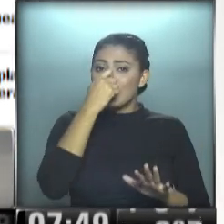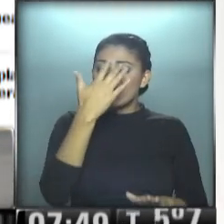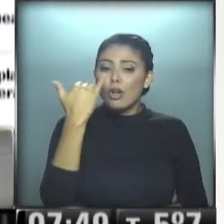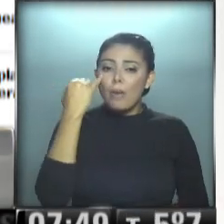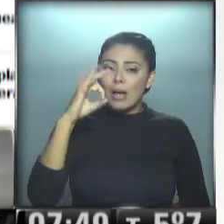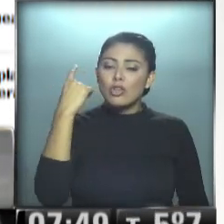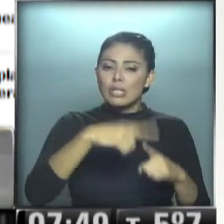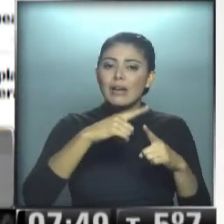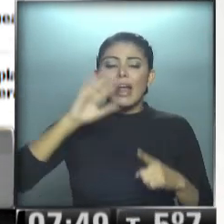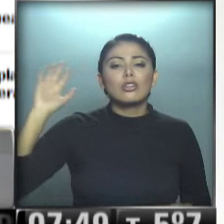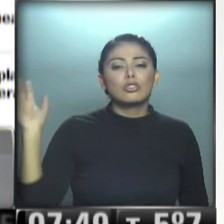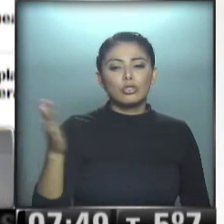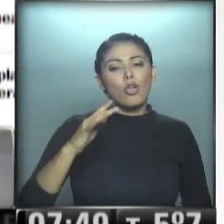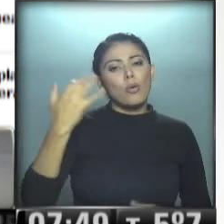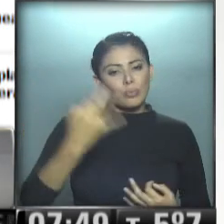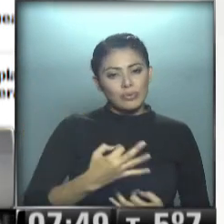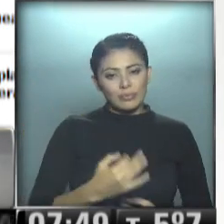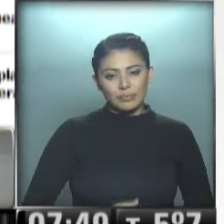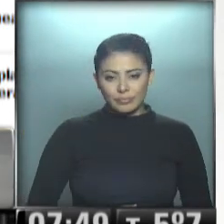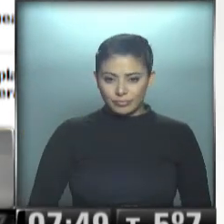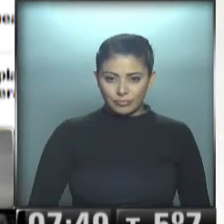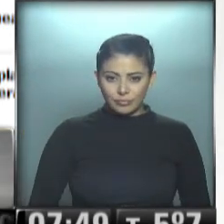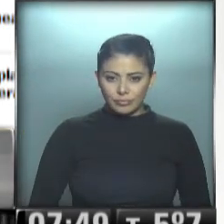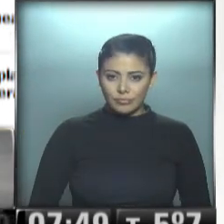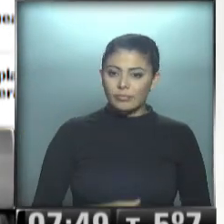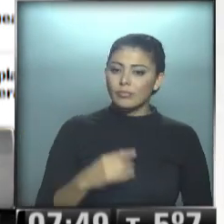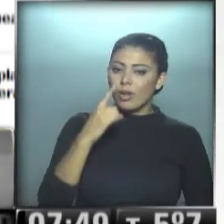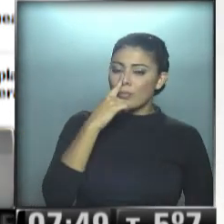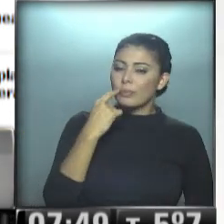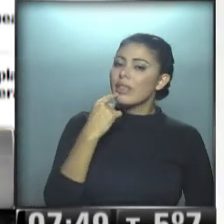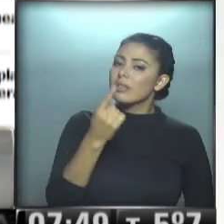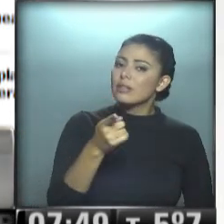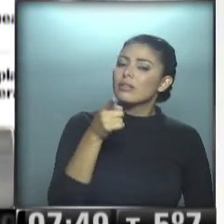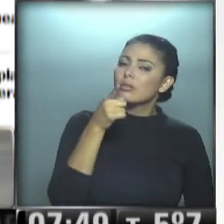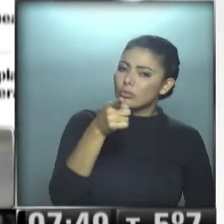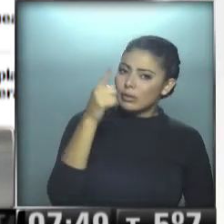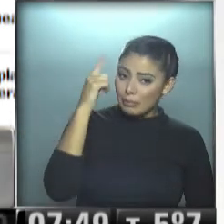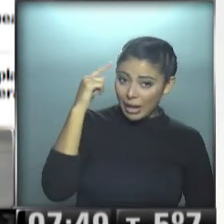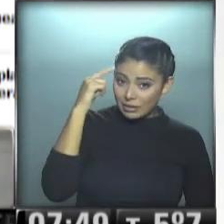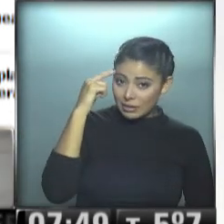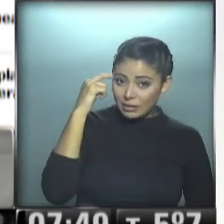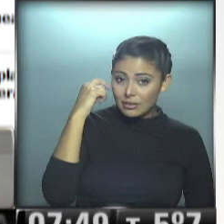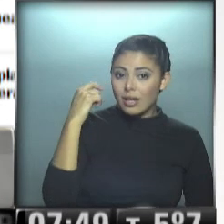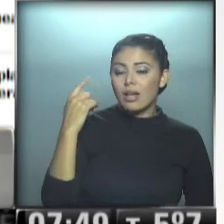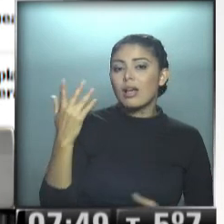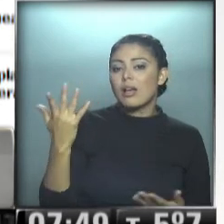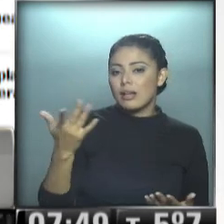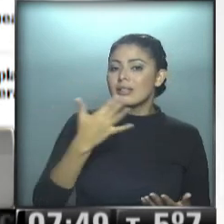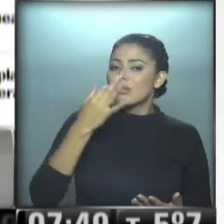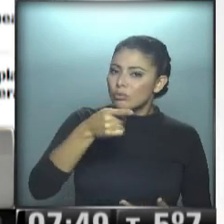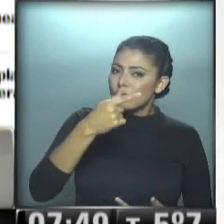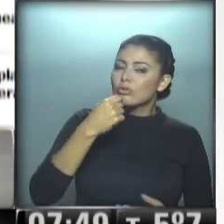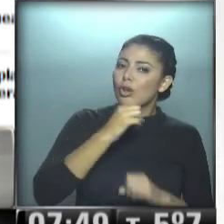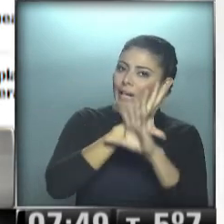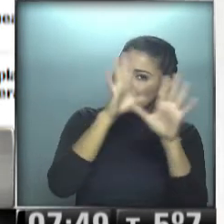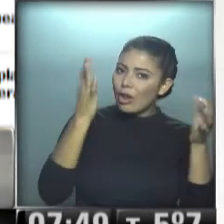para celebrarlo todos del mejor modo. Claro, ahora usted imaginará, y es el cerebro su honestidad de